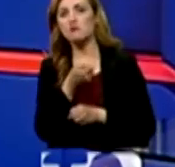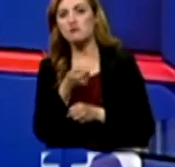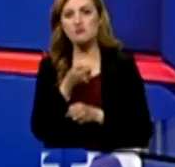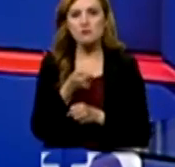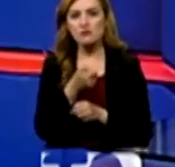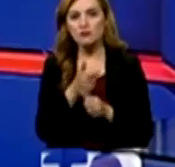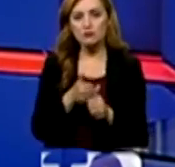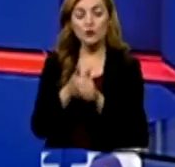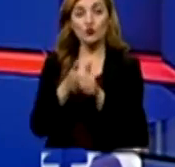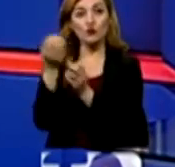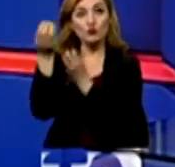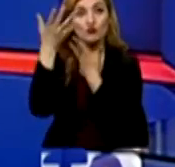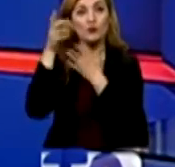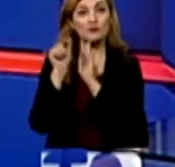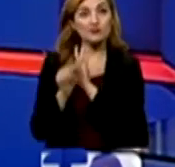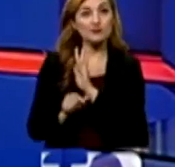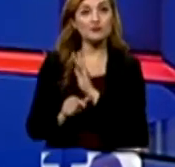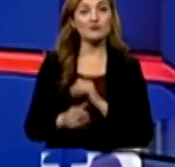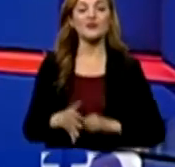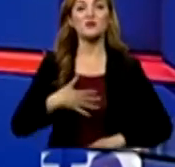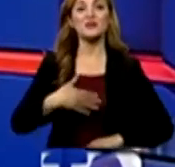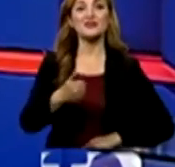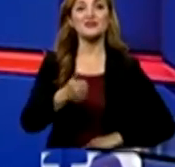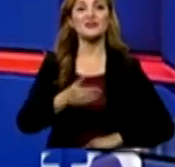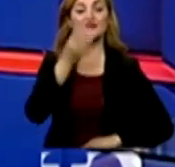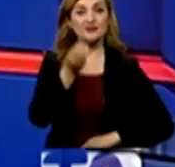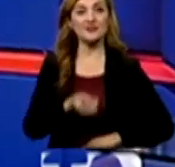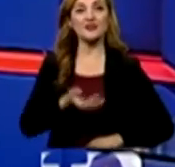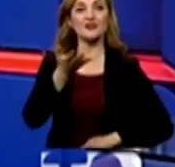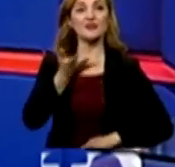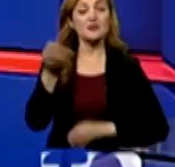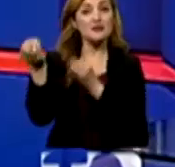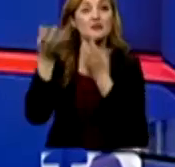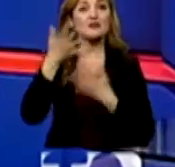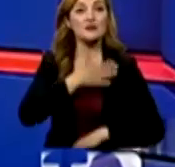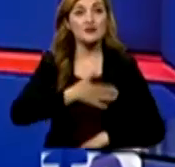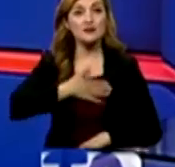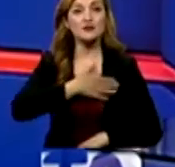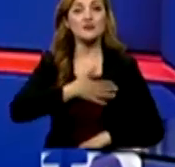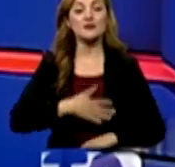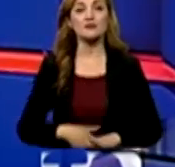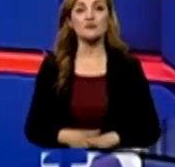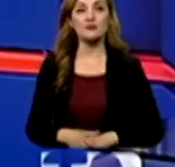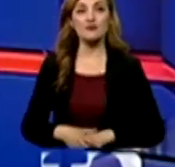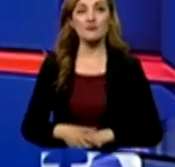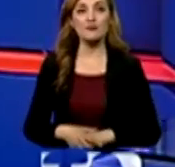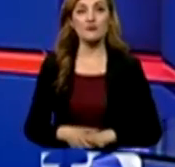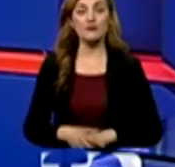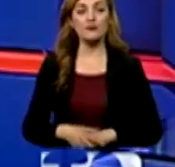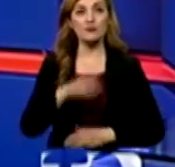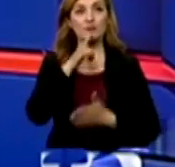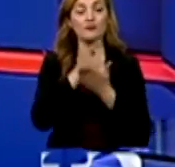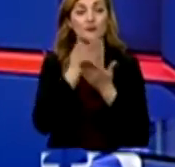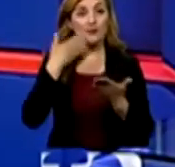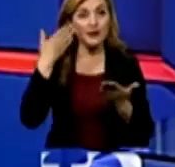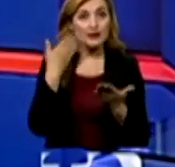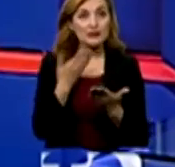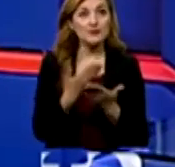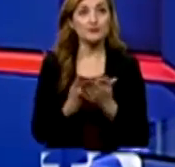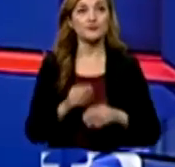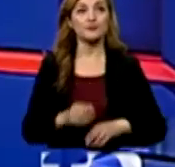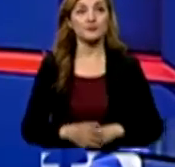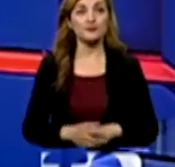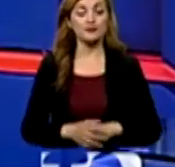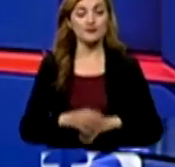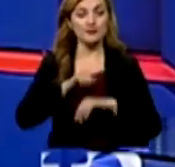está lista para contarnos los detalles. ¿Cómo estás, Fernanda? Buenos días. Cuéntanos, por favor. Así es, muchísimas gracias, compañeras. Hace